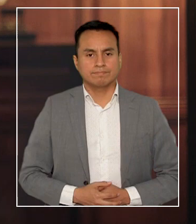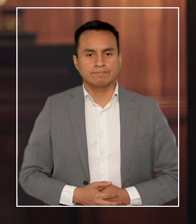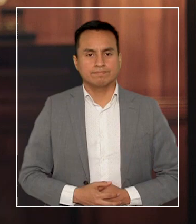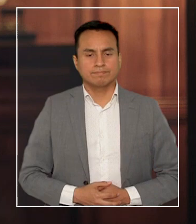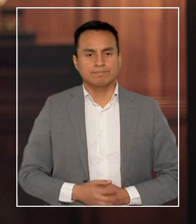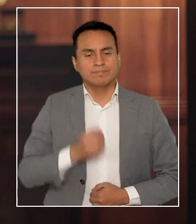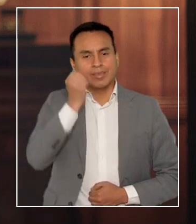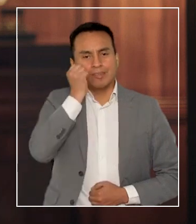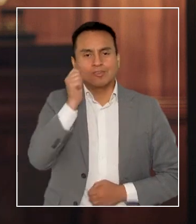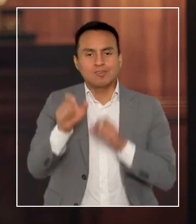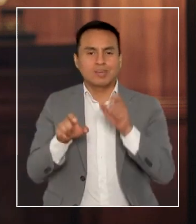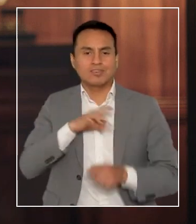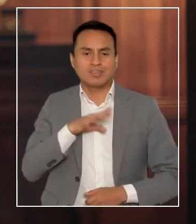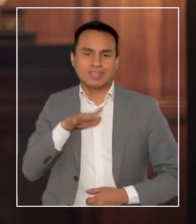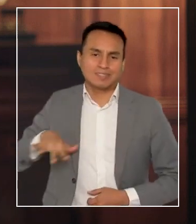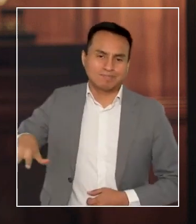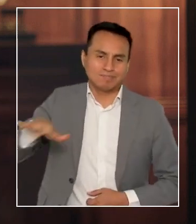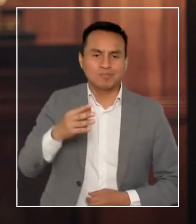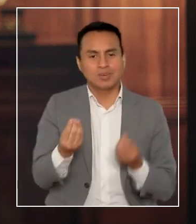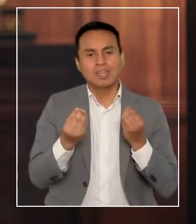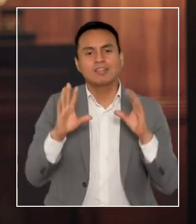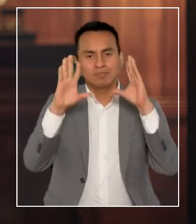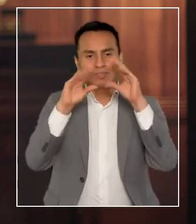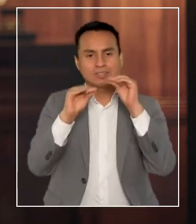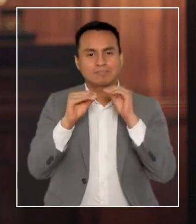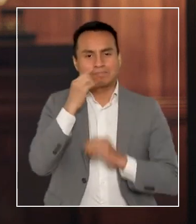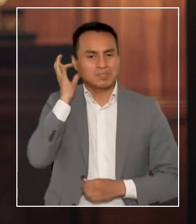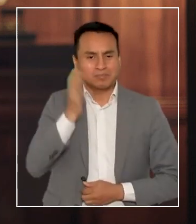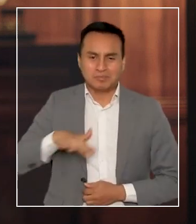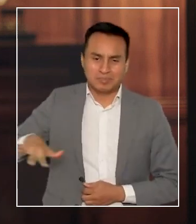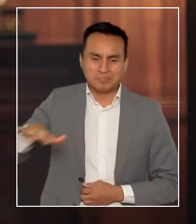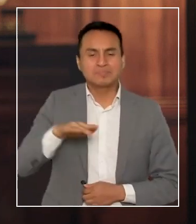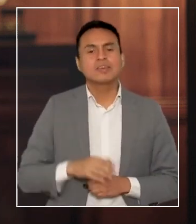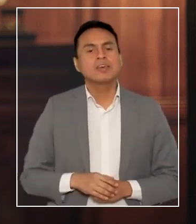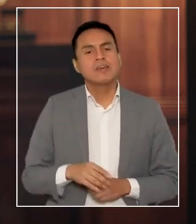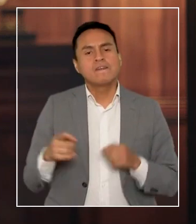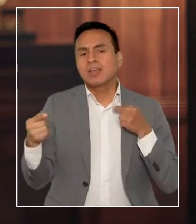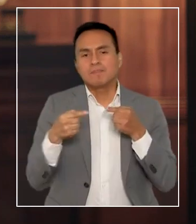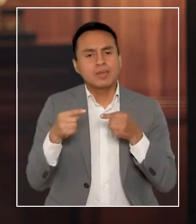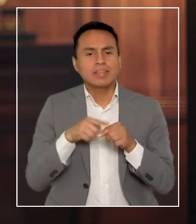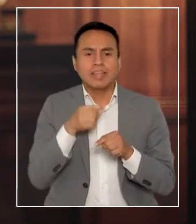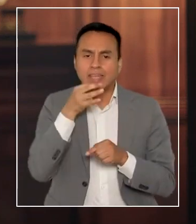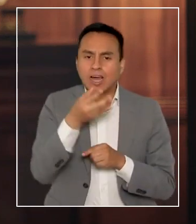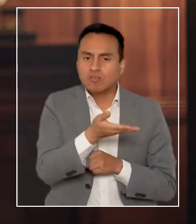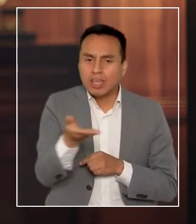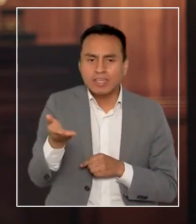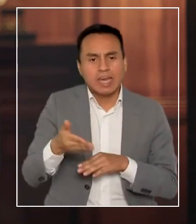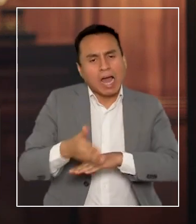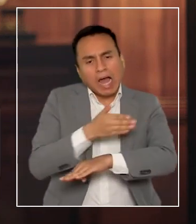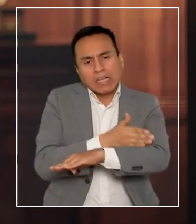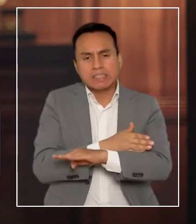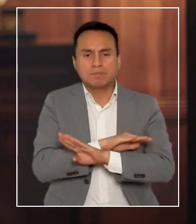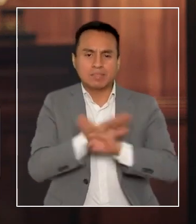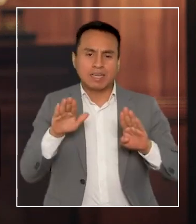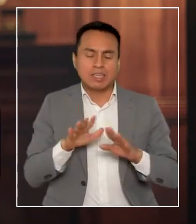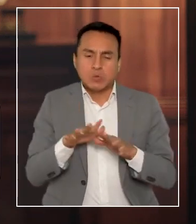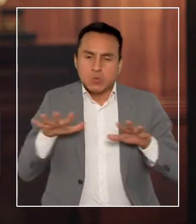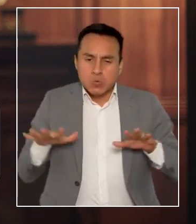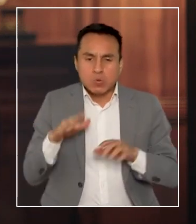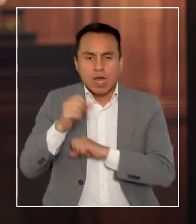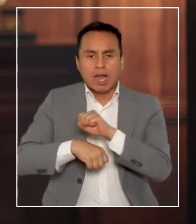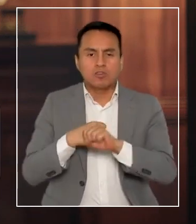queridos y queridas compatriotas muy buenas noches quiero dirigirme brevemente a ustedes antes de terminar este intenso